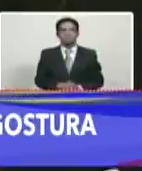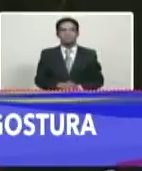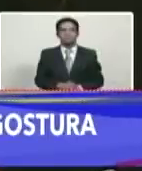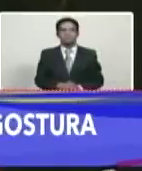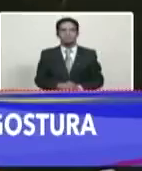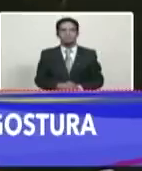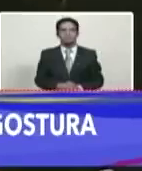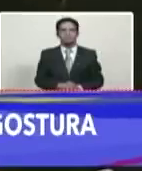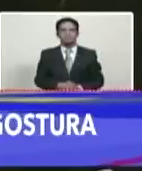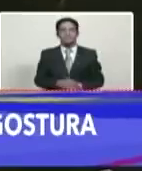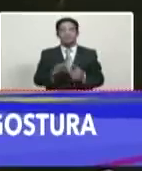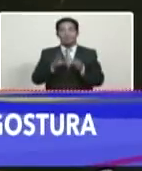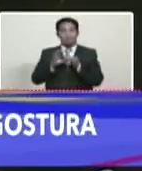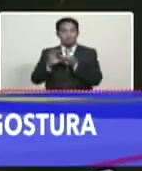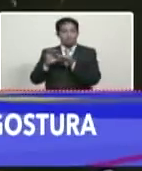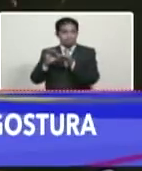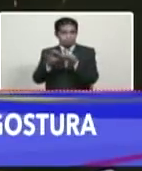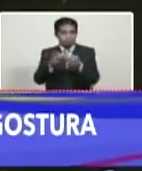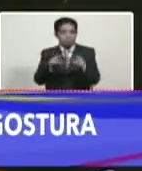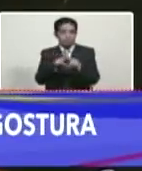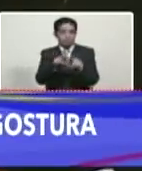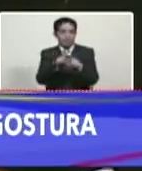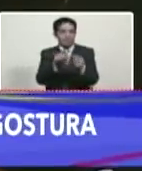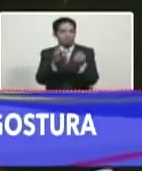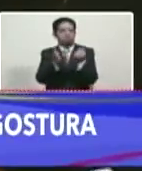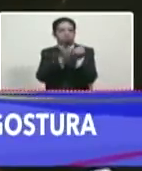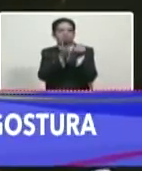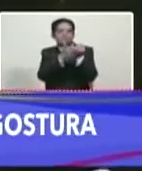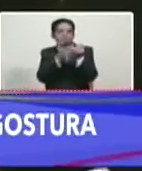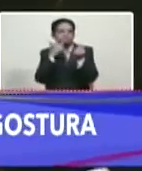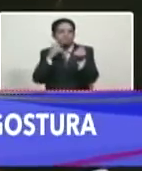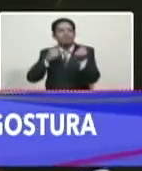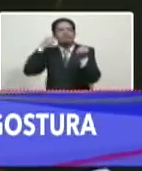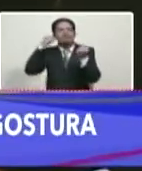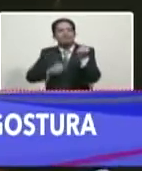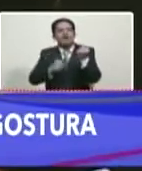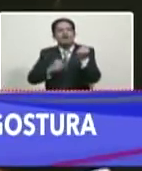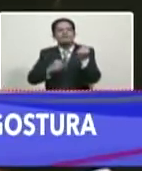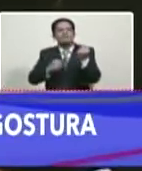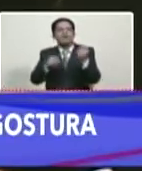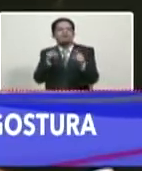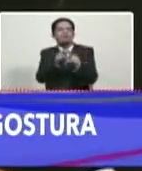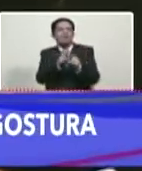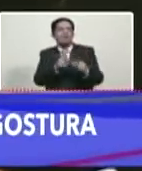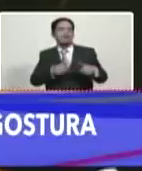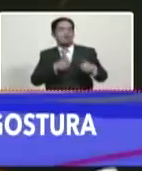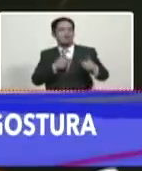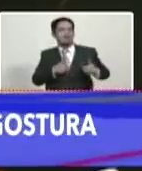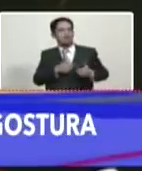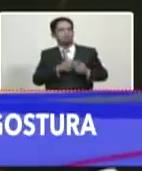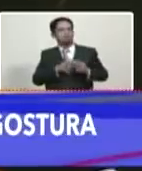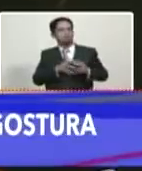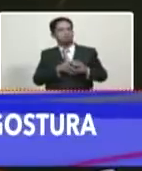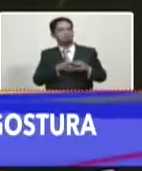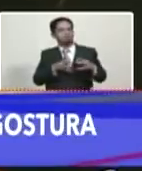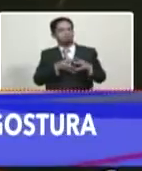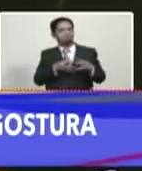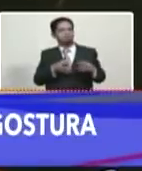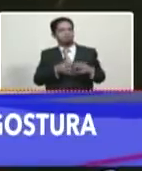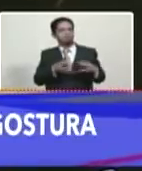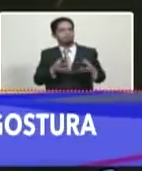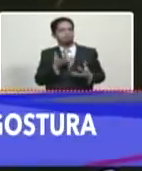juntos como un puño, sólido como un corazón enardecido. Ya lo